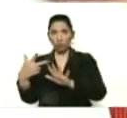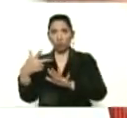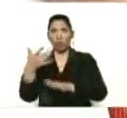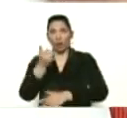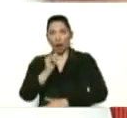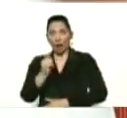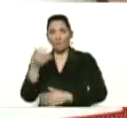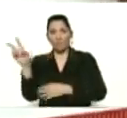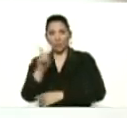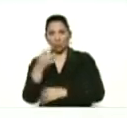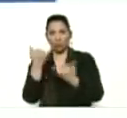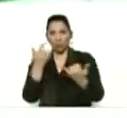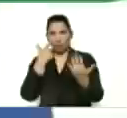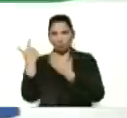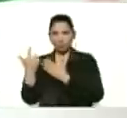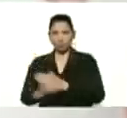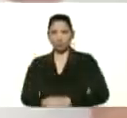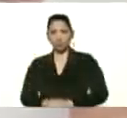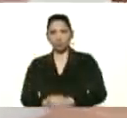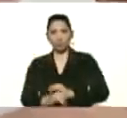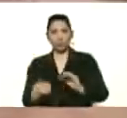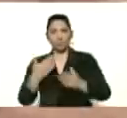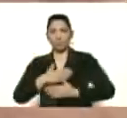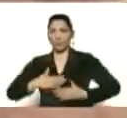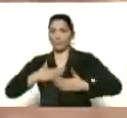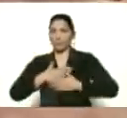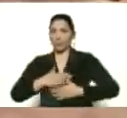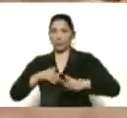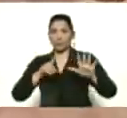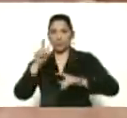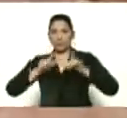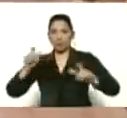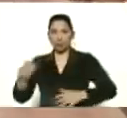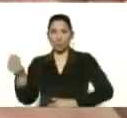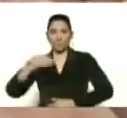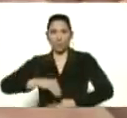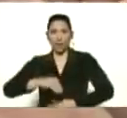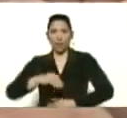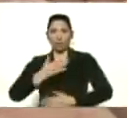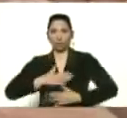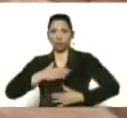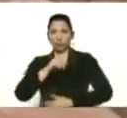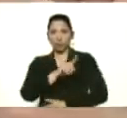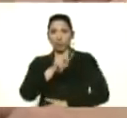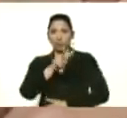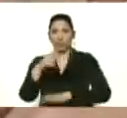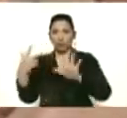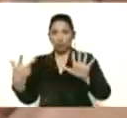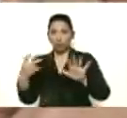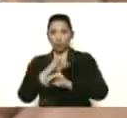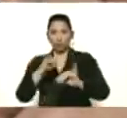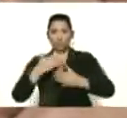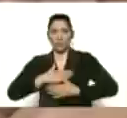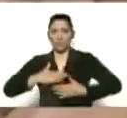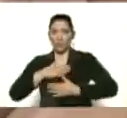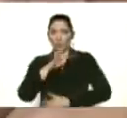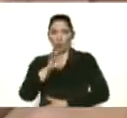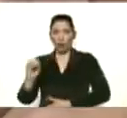en este momento, se han recuperado, tenemos 6 personas más recuperadas, 128 casos recuperados para un